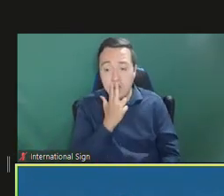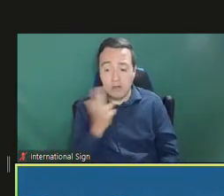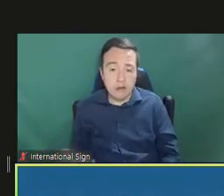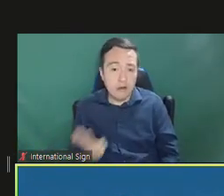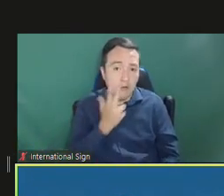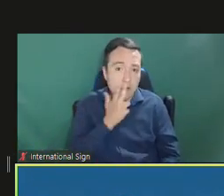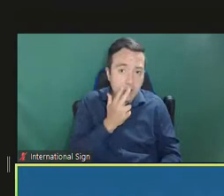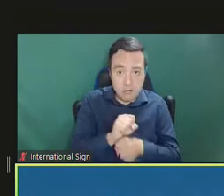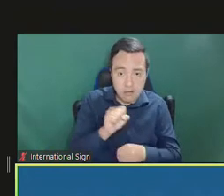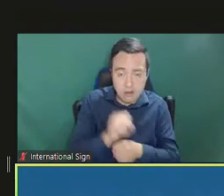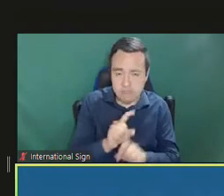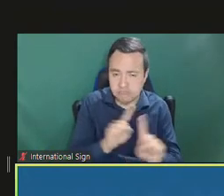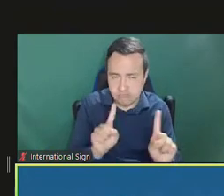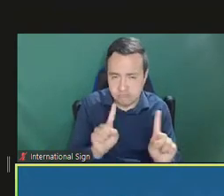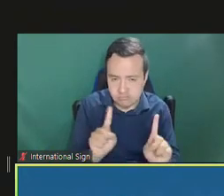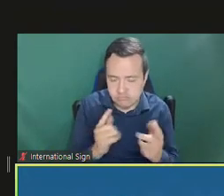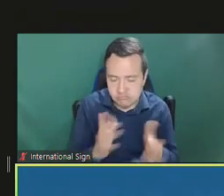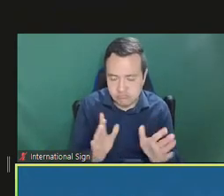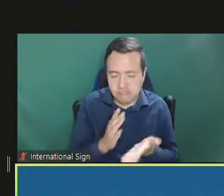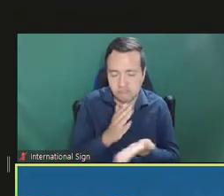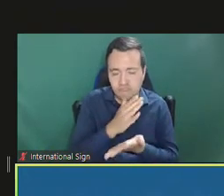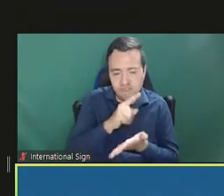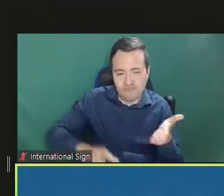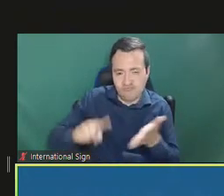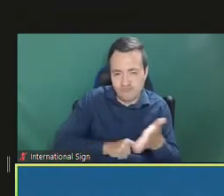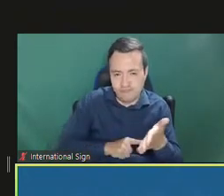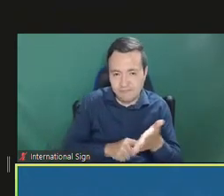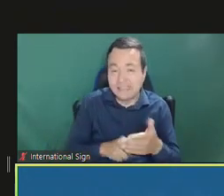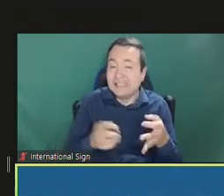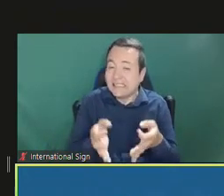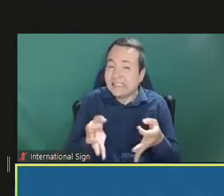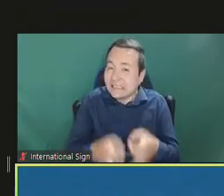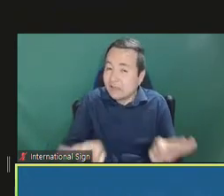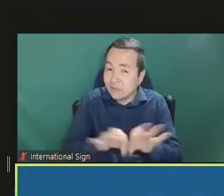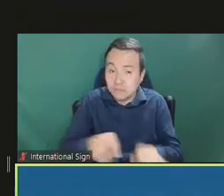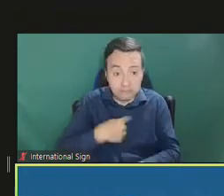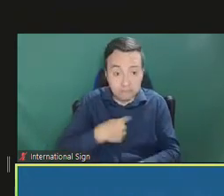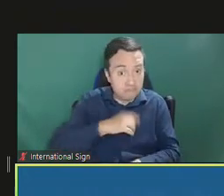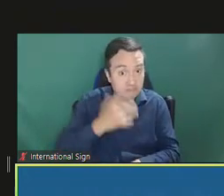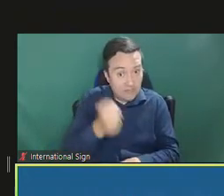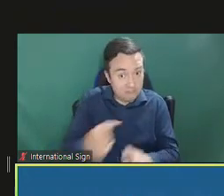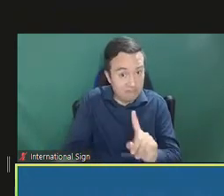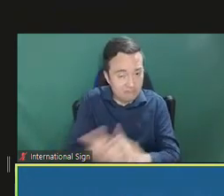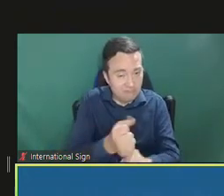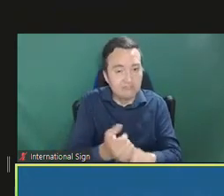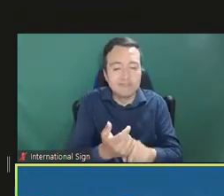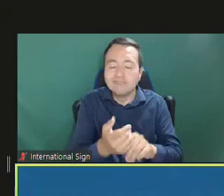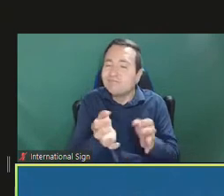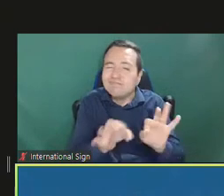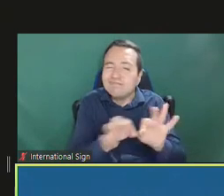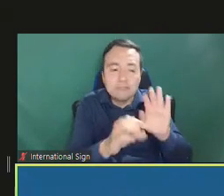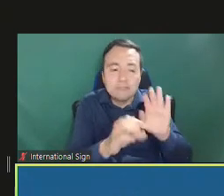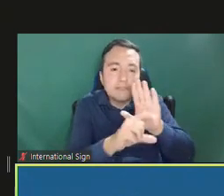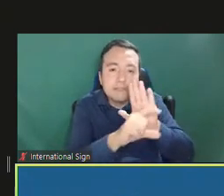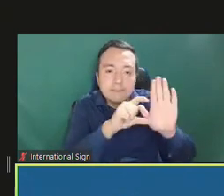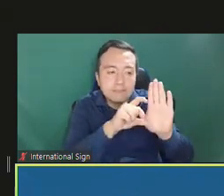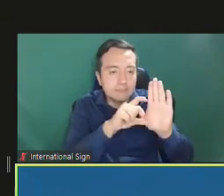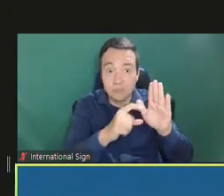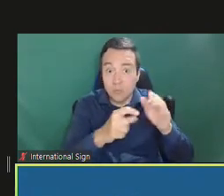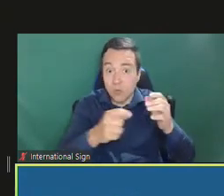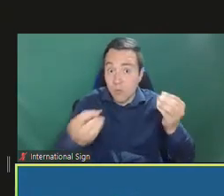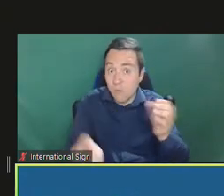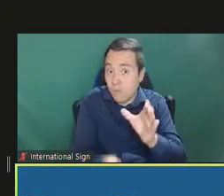nuestra región o sea lo más importante que hemos logrado es el etiquetado frontal con advertencias sobre productos poco saludables